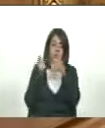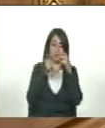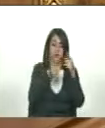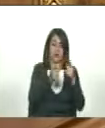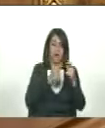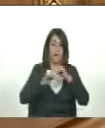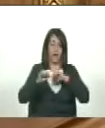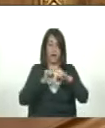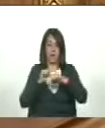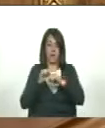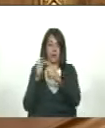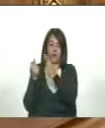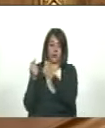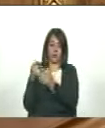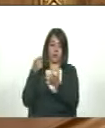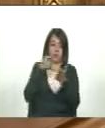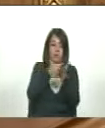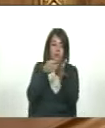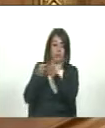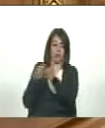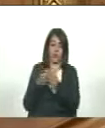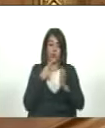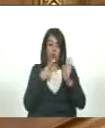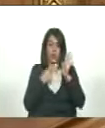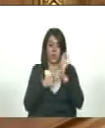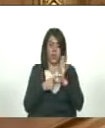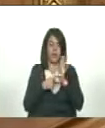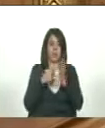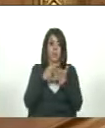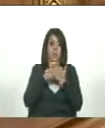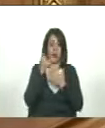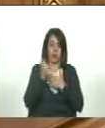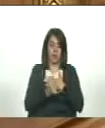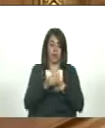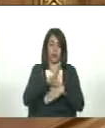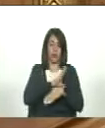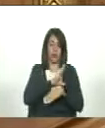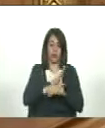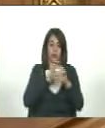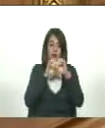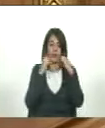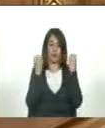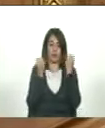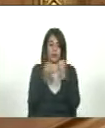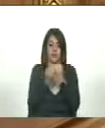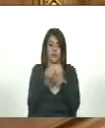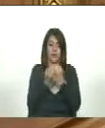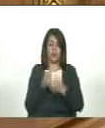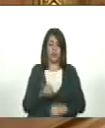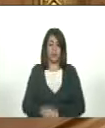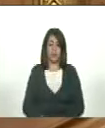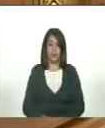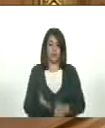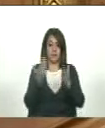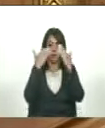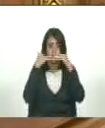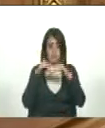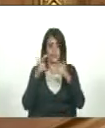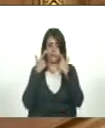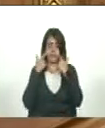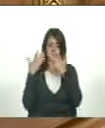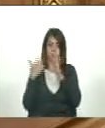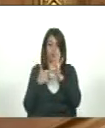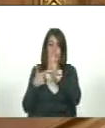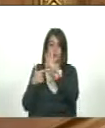le da recursos financieros para las obligaciones propias de la Oficina Nacional del Tesoro. La siguiente lámina